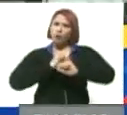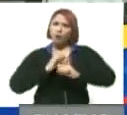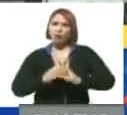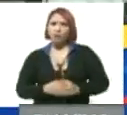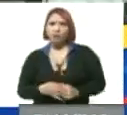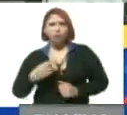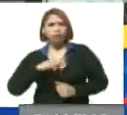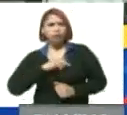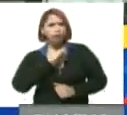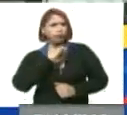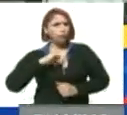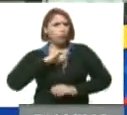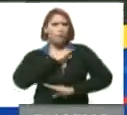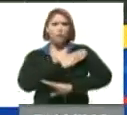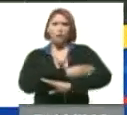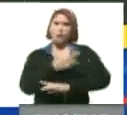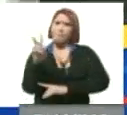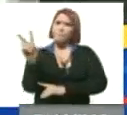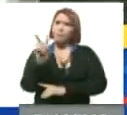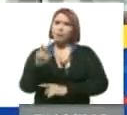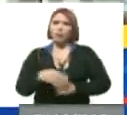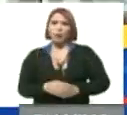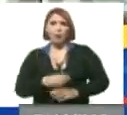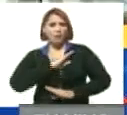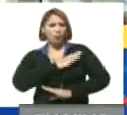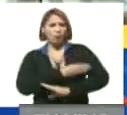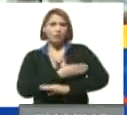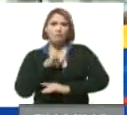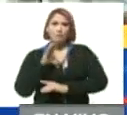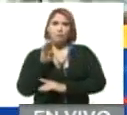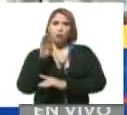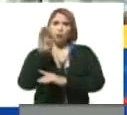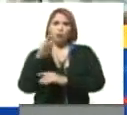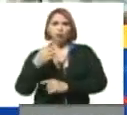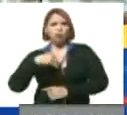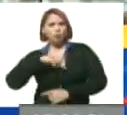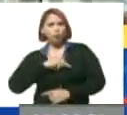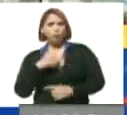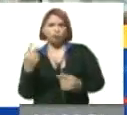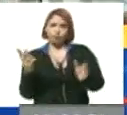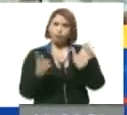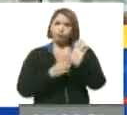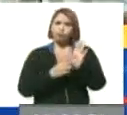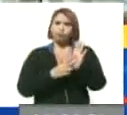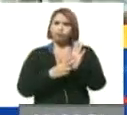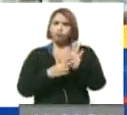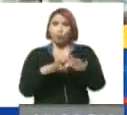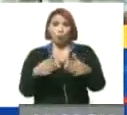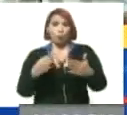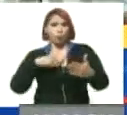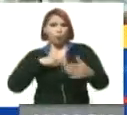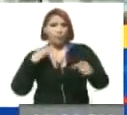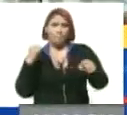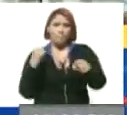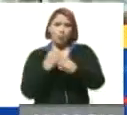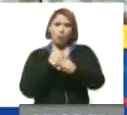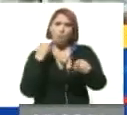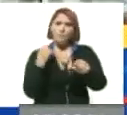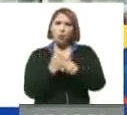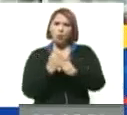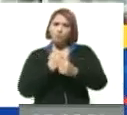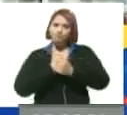la fuerza de Venezuela, somos la fuerza del futuro. Nosotros somos de verdad y cuando trabajamos, trabajamos